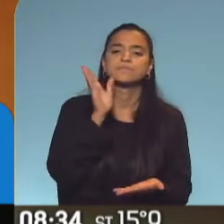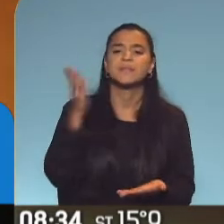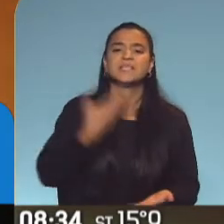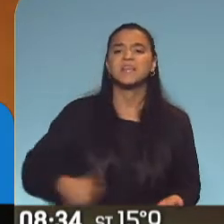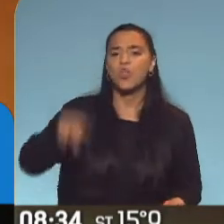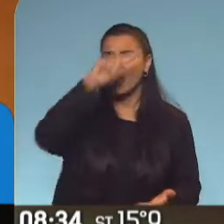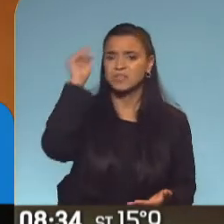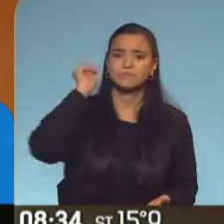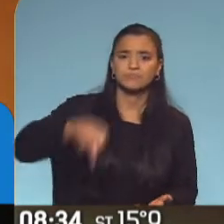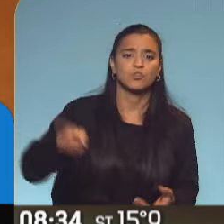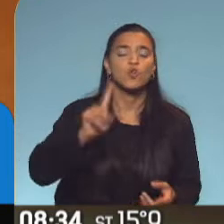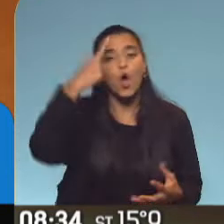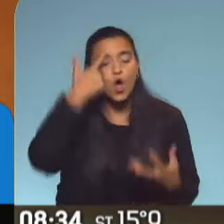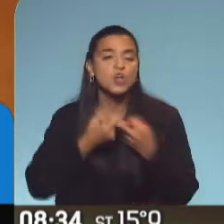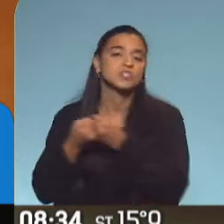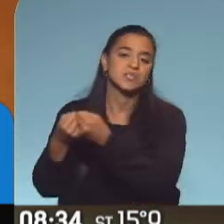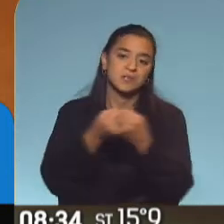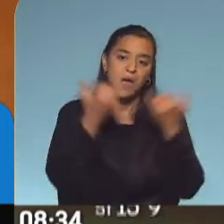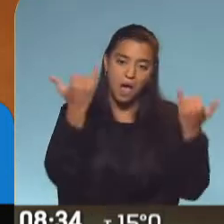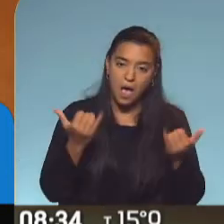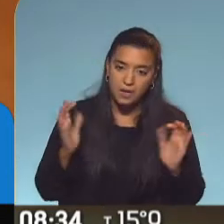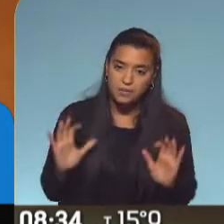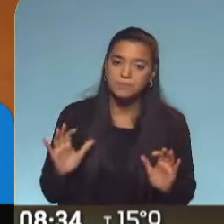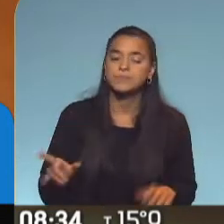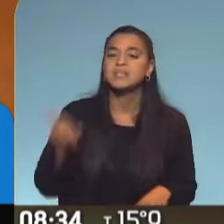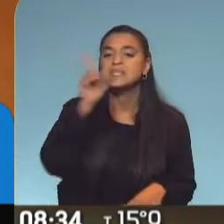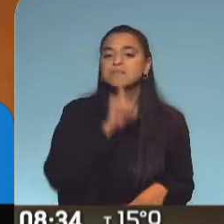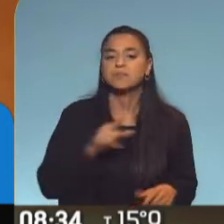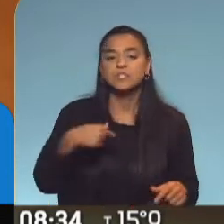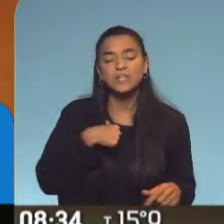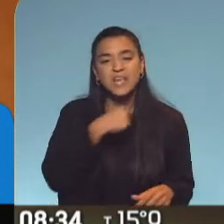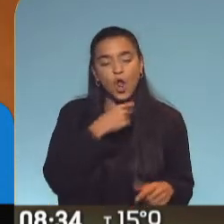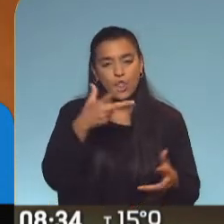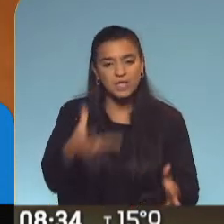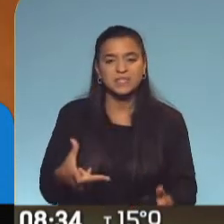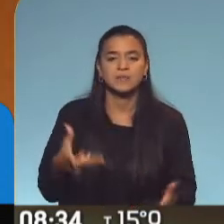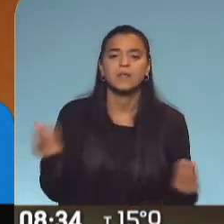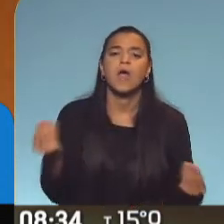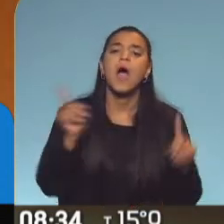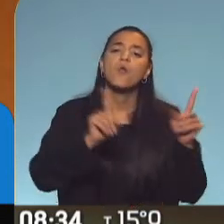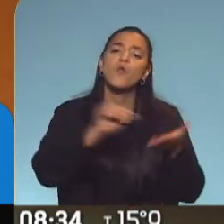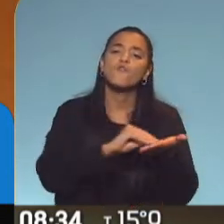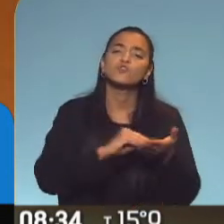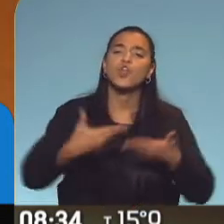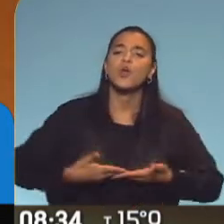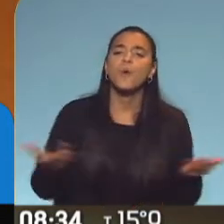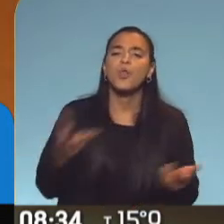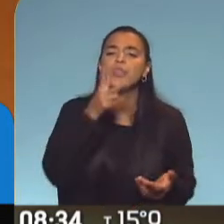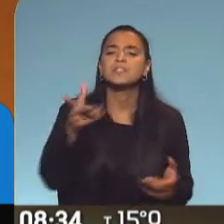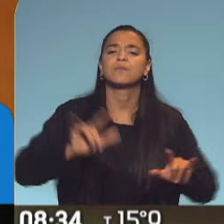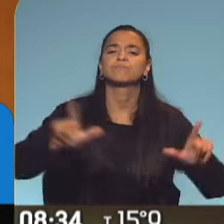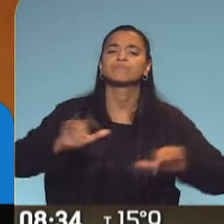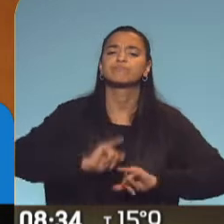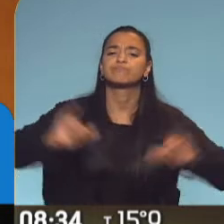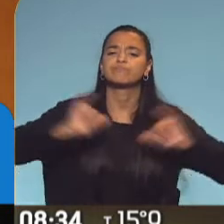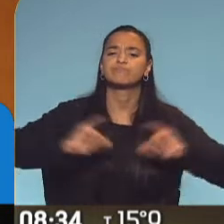Nacional, es una norma consensuada. Ahora, es poco serio esto es lo que quiero decir, que funcionarios públicos hablen en los medios de comunicación